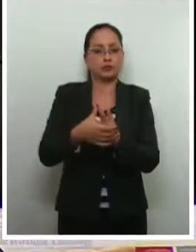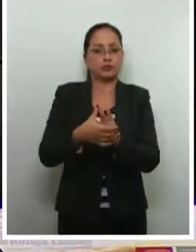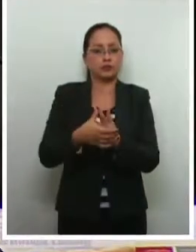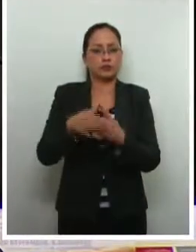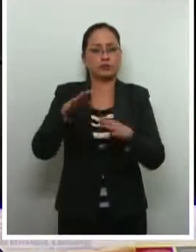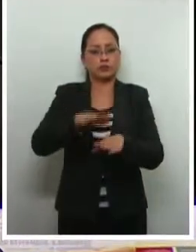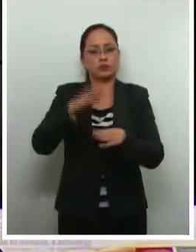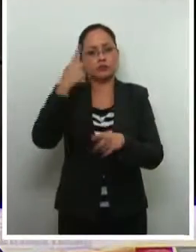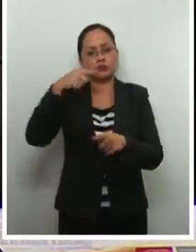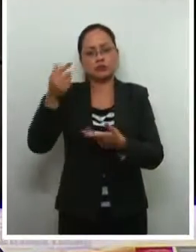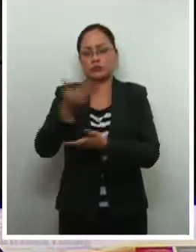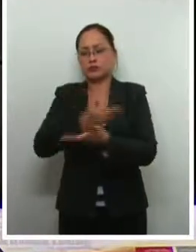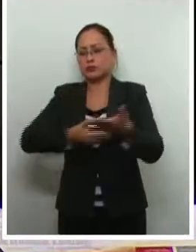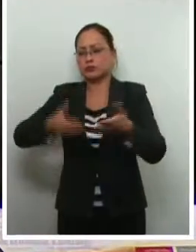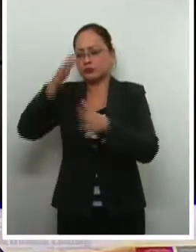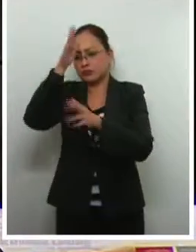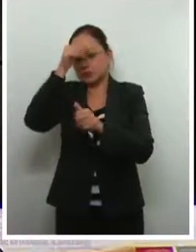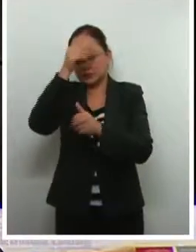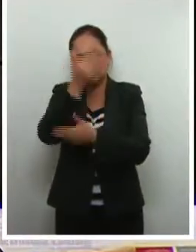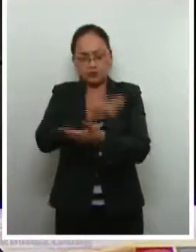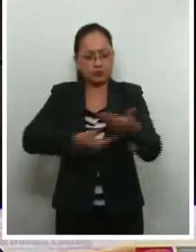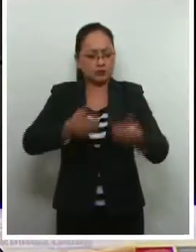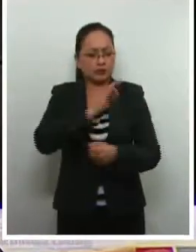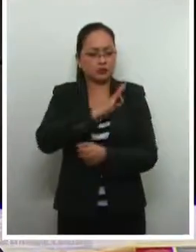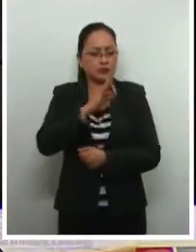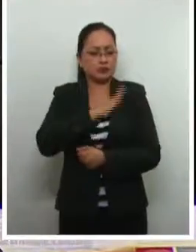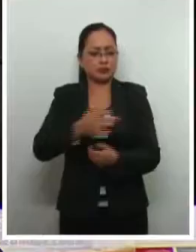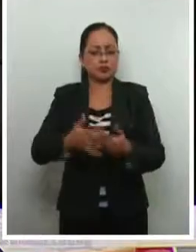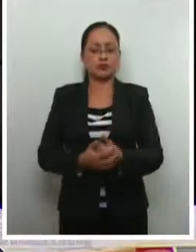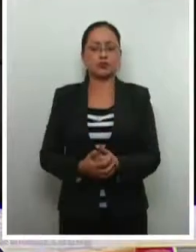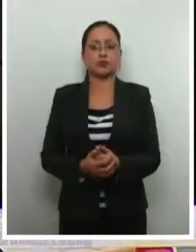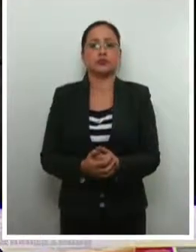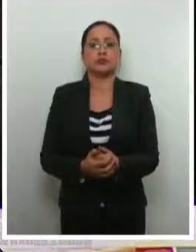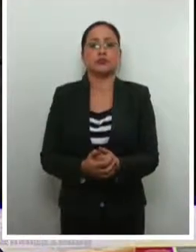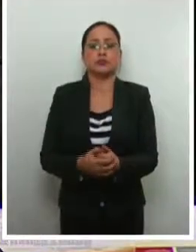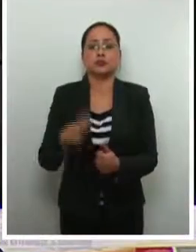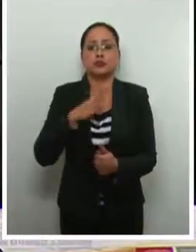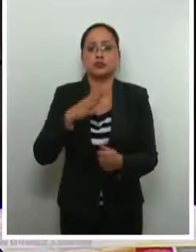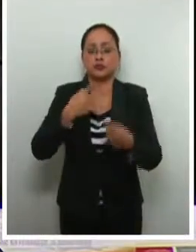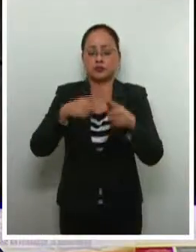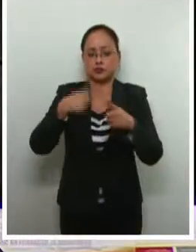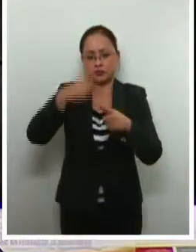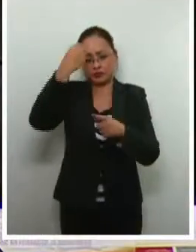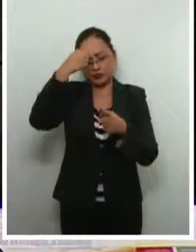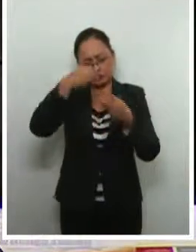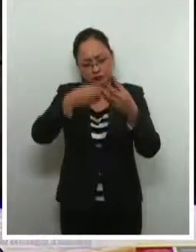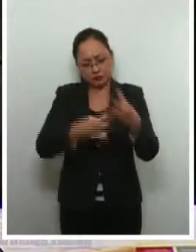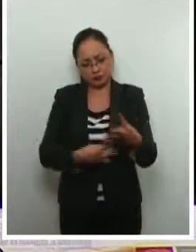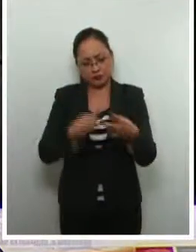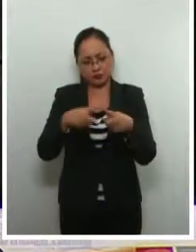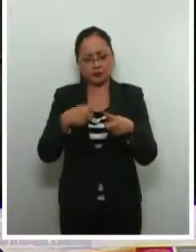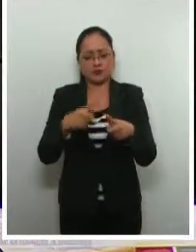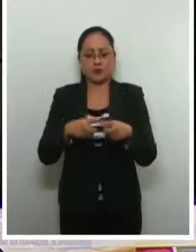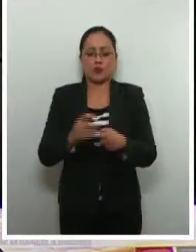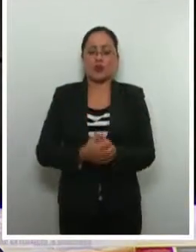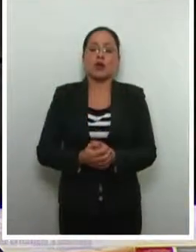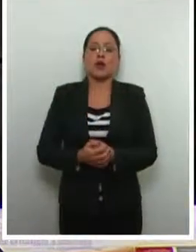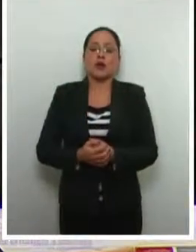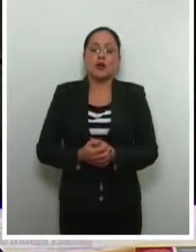el ánimo de concitar el consenso, con las siguientes observaciones.